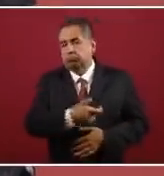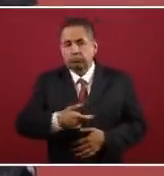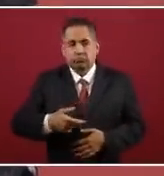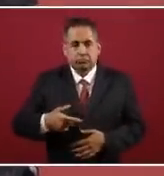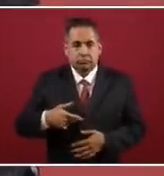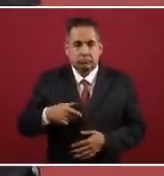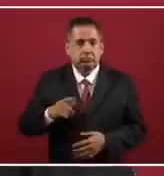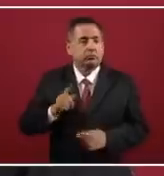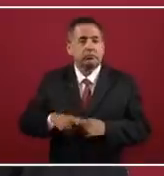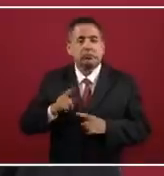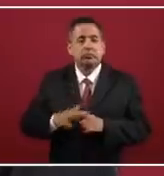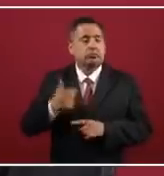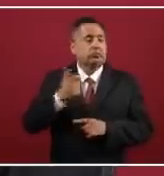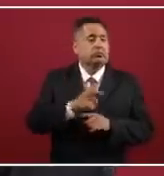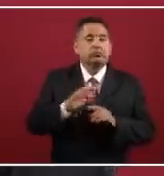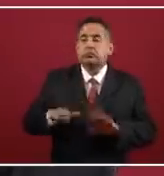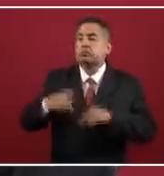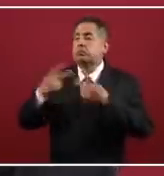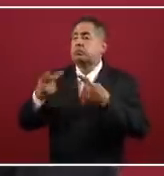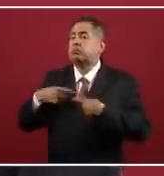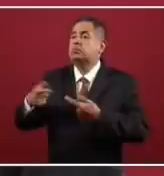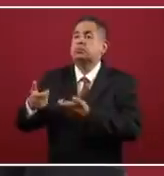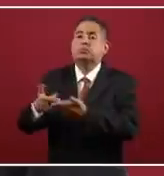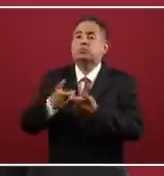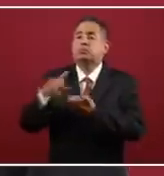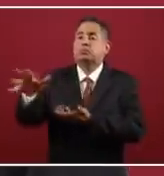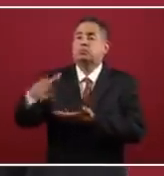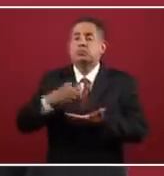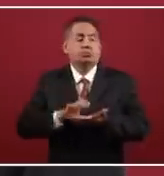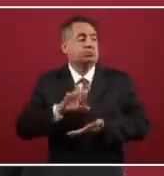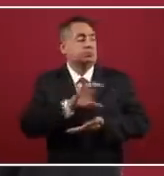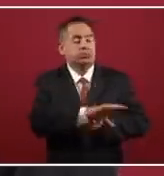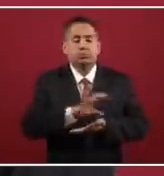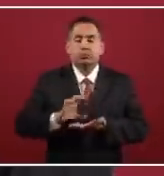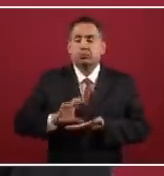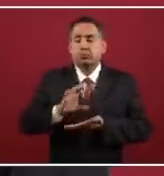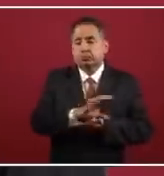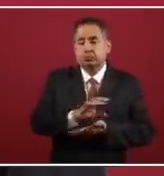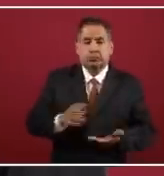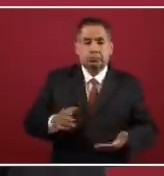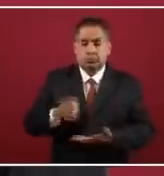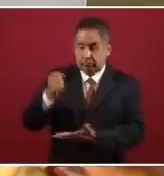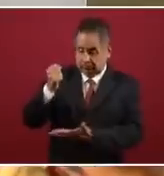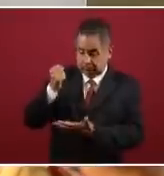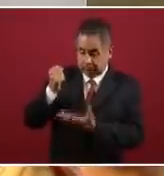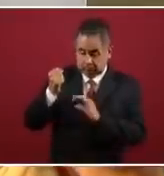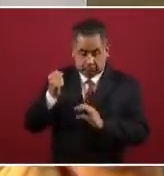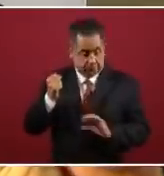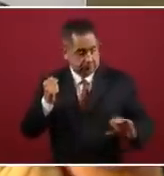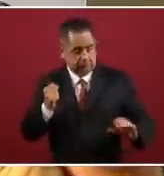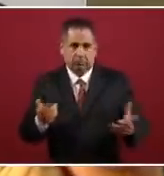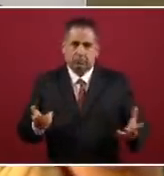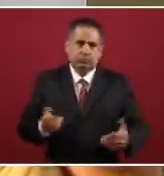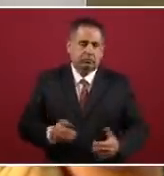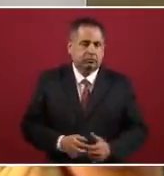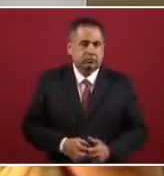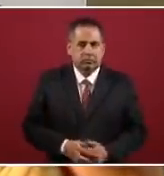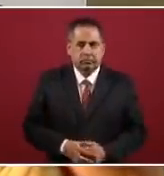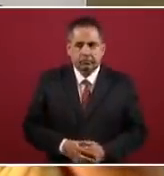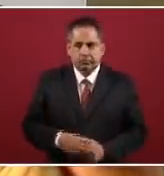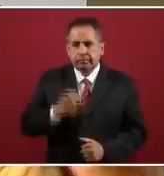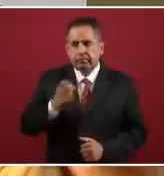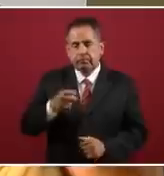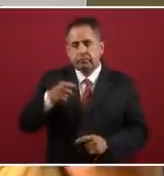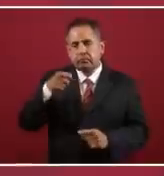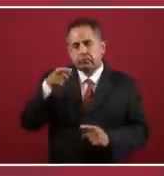la deuda a los ciudadanos, porque se tiene que pagar del presupuesto público. Esa es